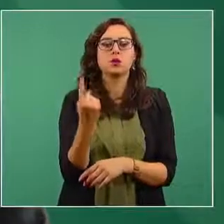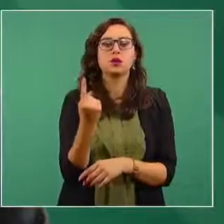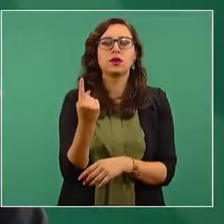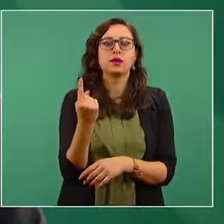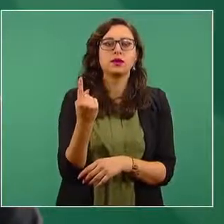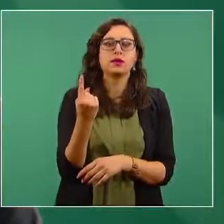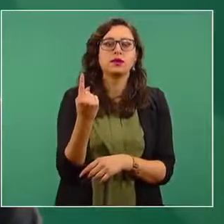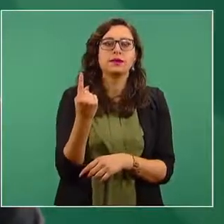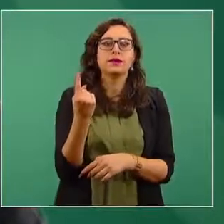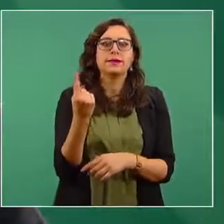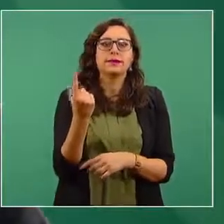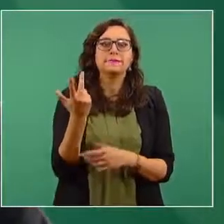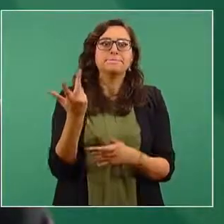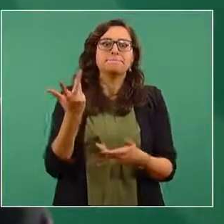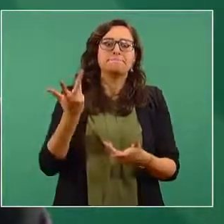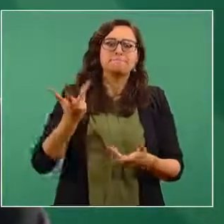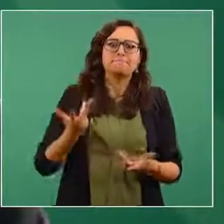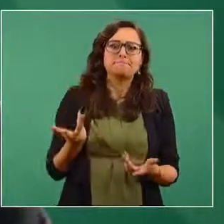para